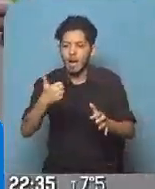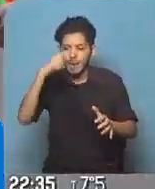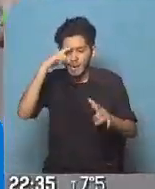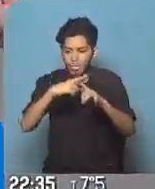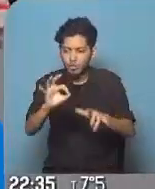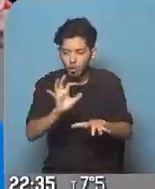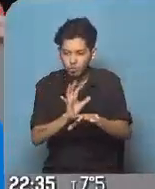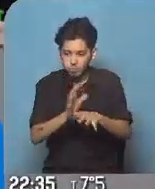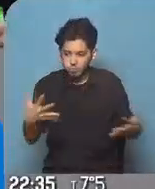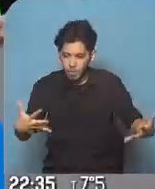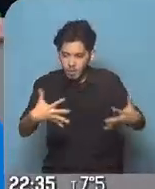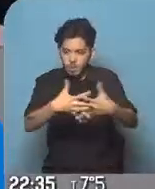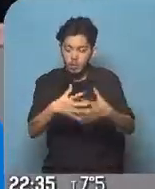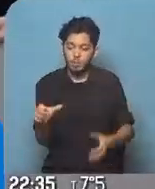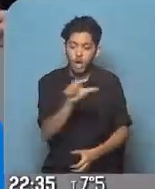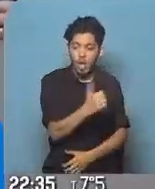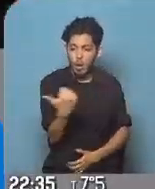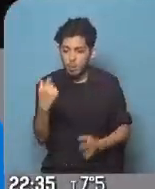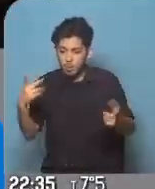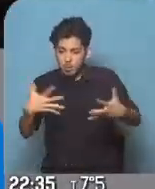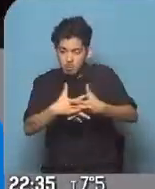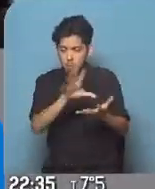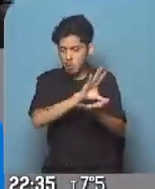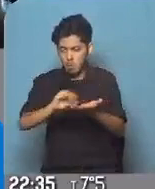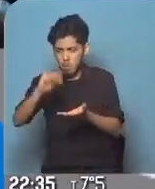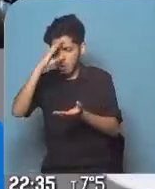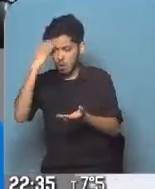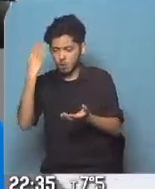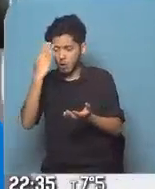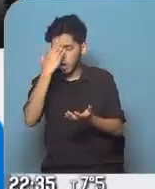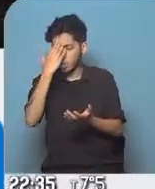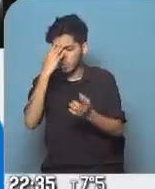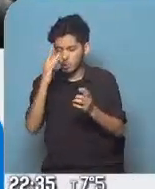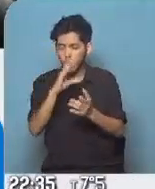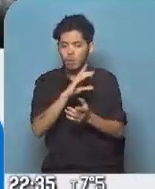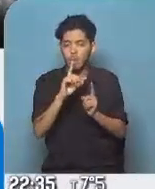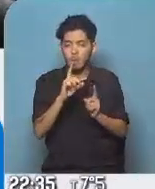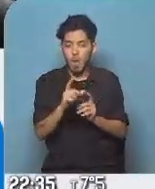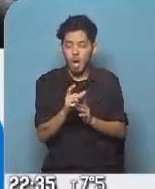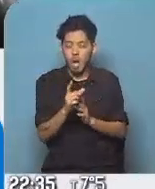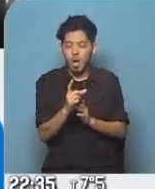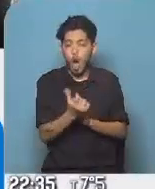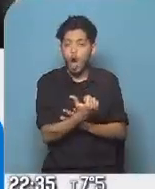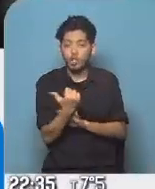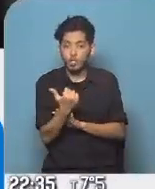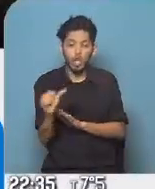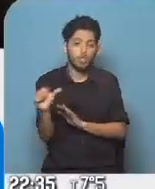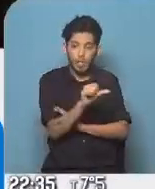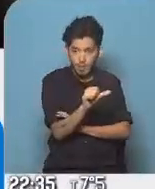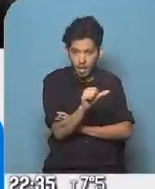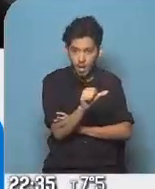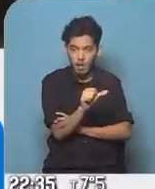anexó a Alemania Oriental. De hecho, copiaron la Constitución, fue la Constitución de Alemania Occidental. Sí, sí. El poder político se